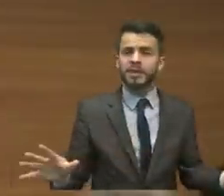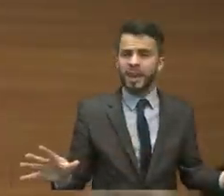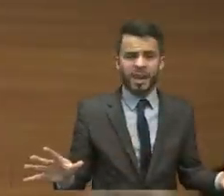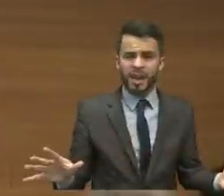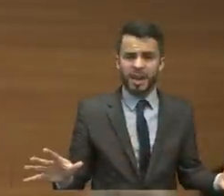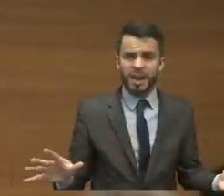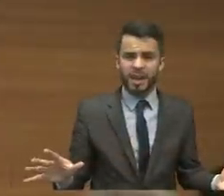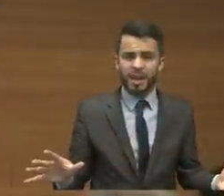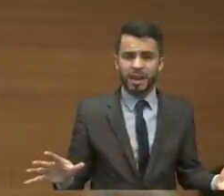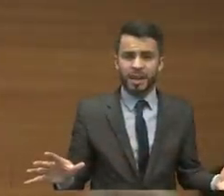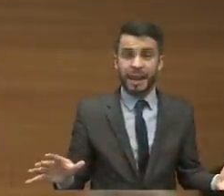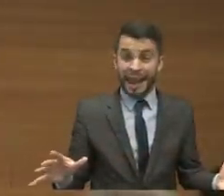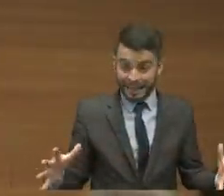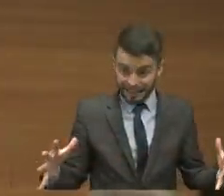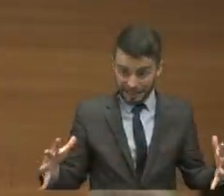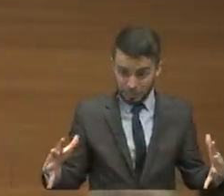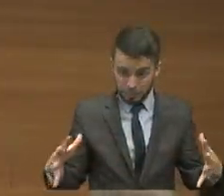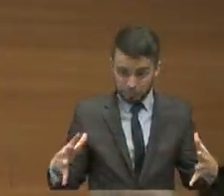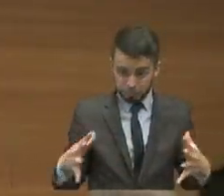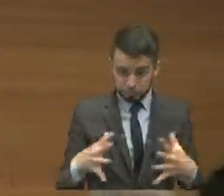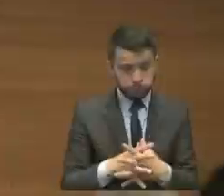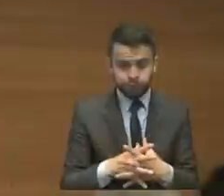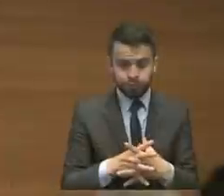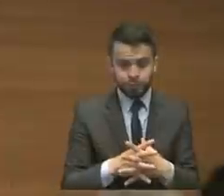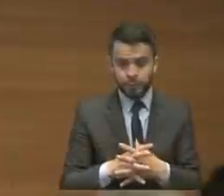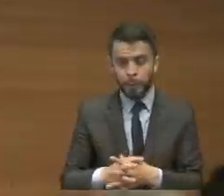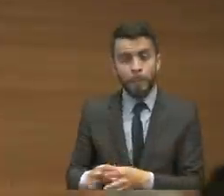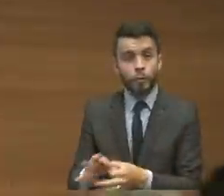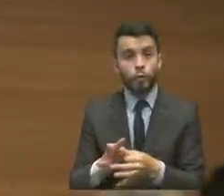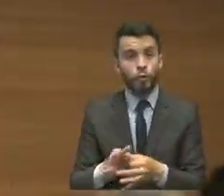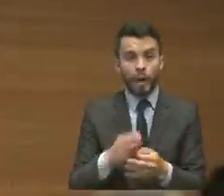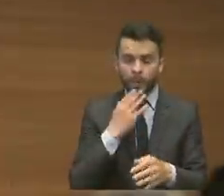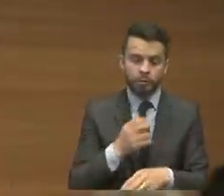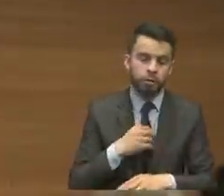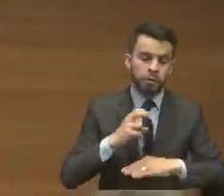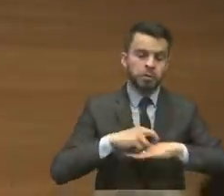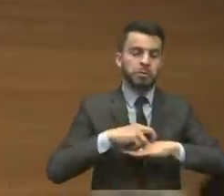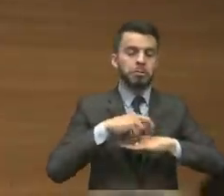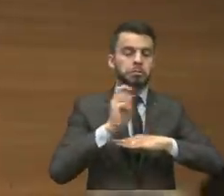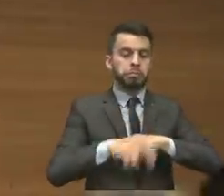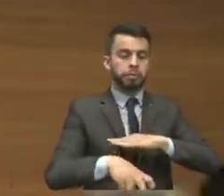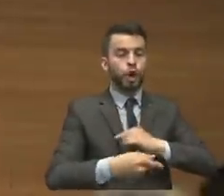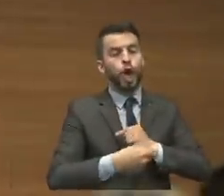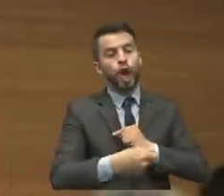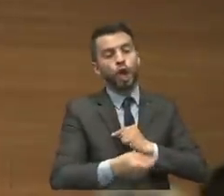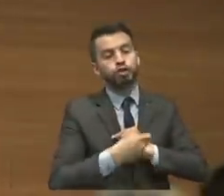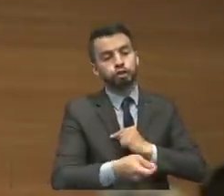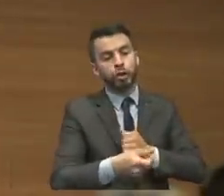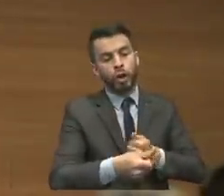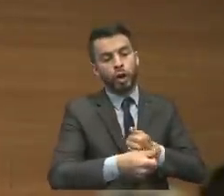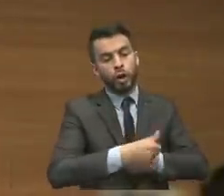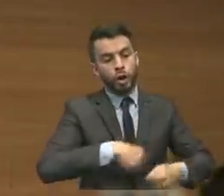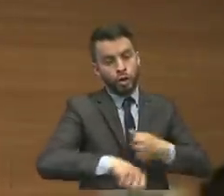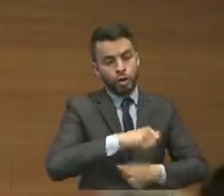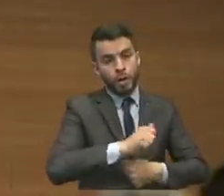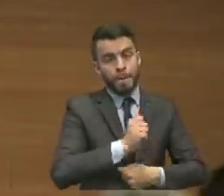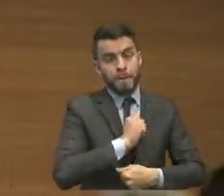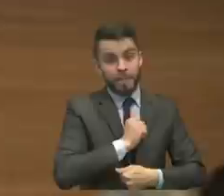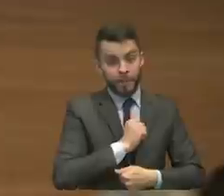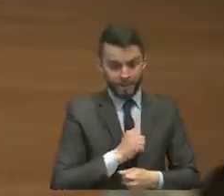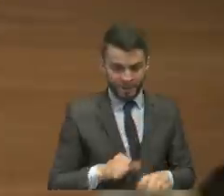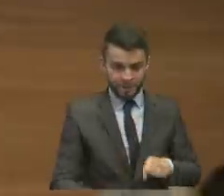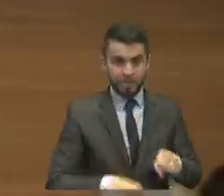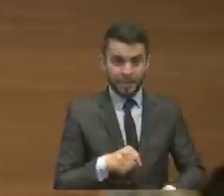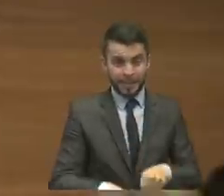está interconectado. Y si usted quiere bajarse en una estación y en un trayecto corto, usar su propia bicicleta o el